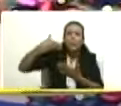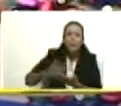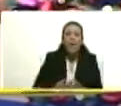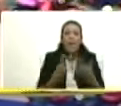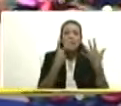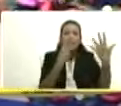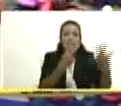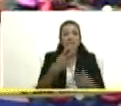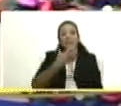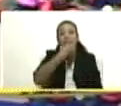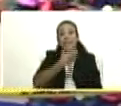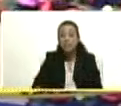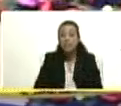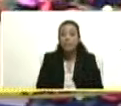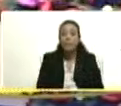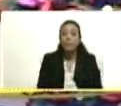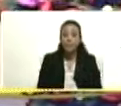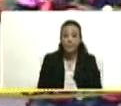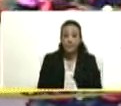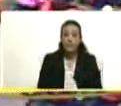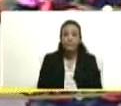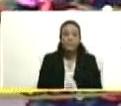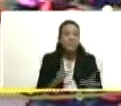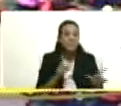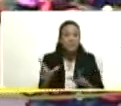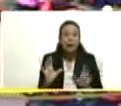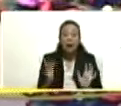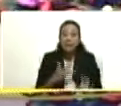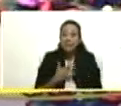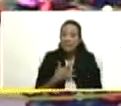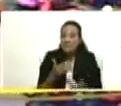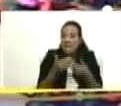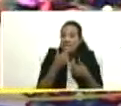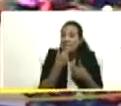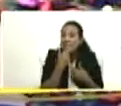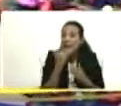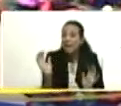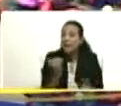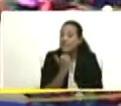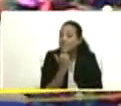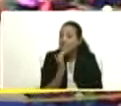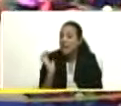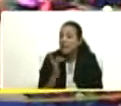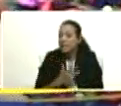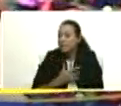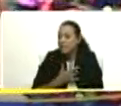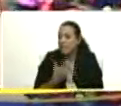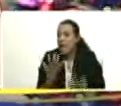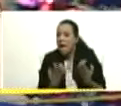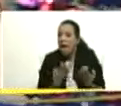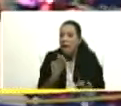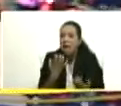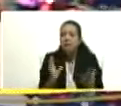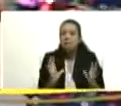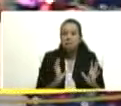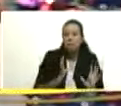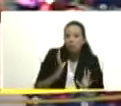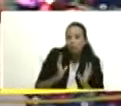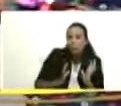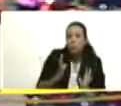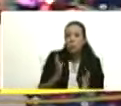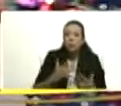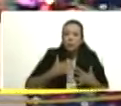de diciembre, ya se siente de una manera tremenda